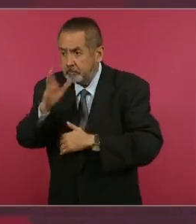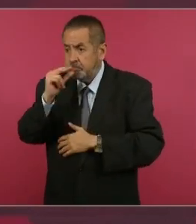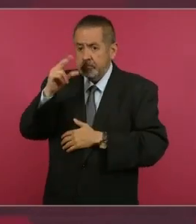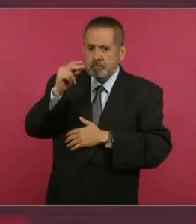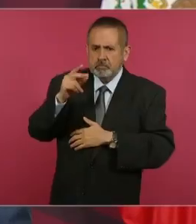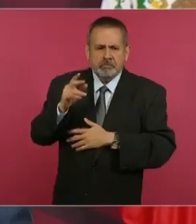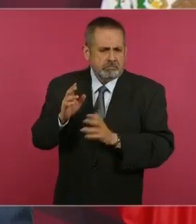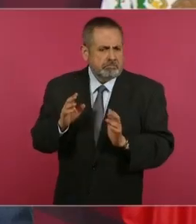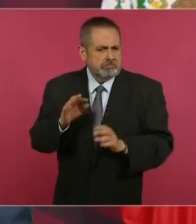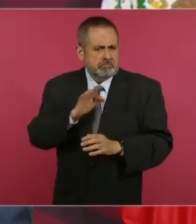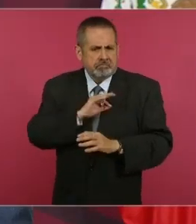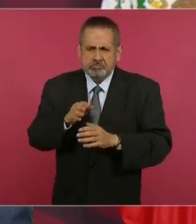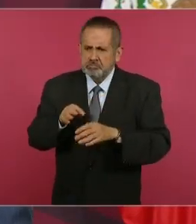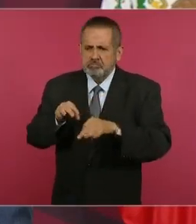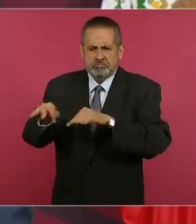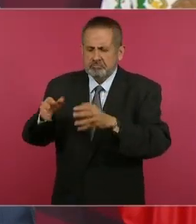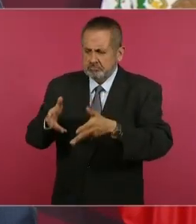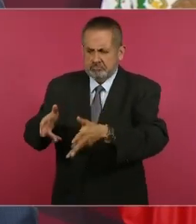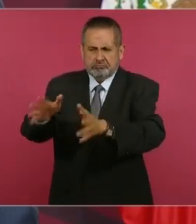trabajar.